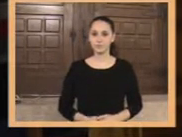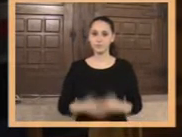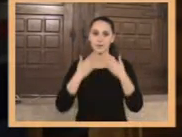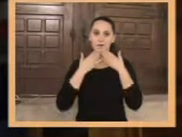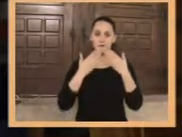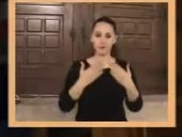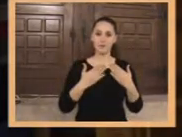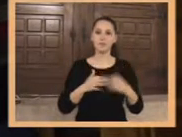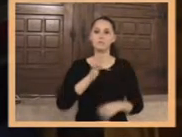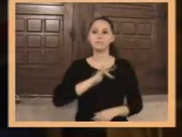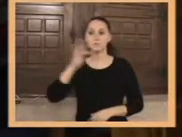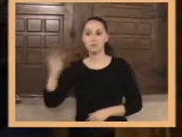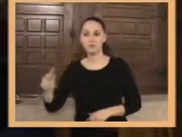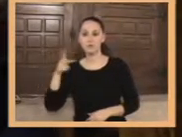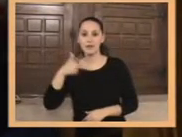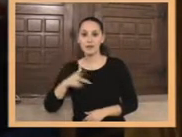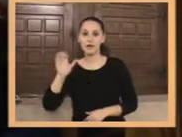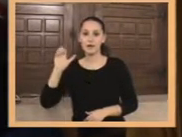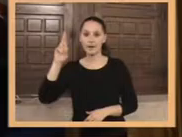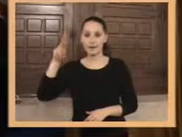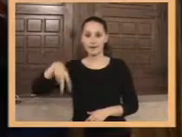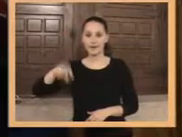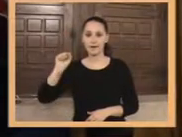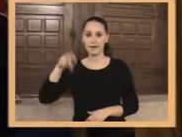Gracias, señor Sánchez. Señor Hernández tiene la palabra.